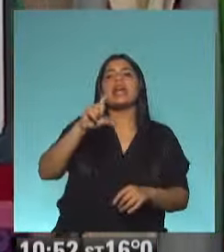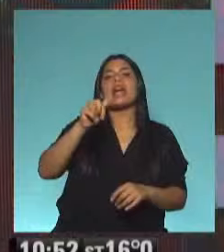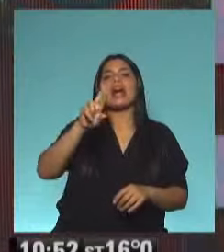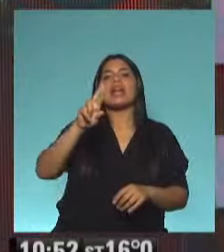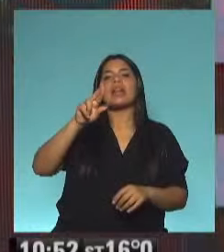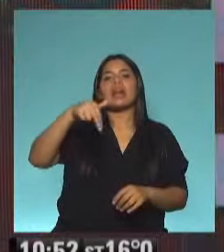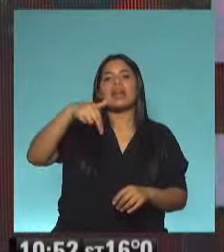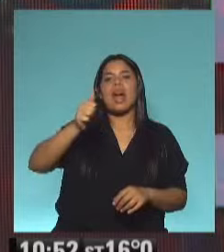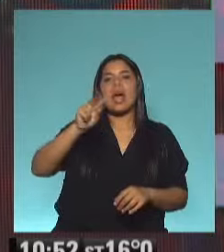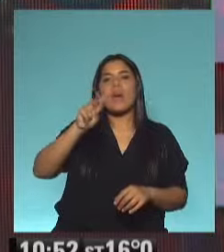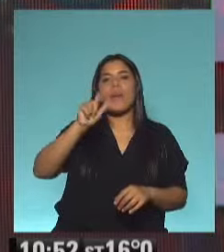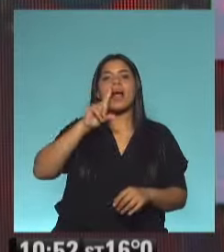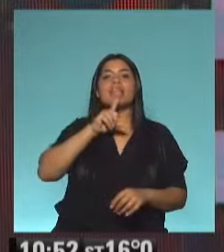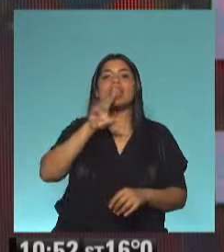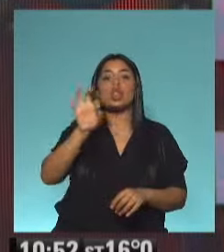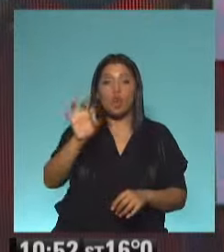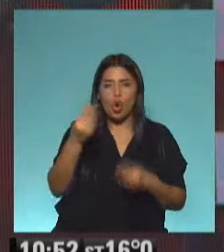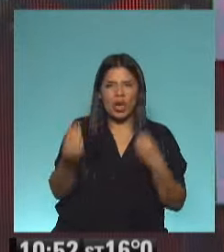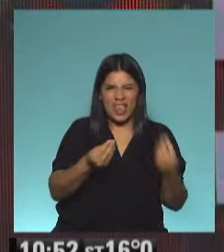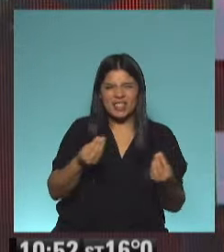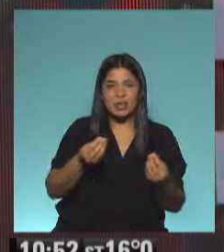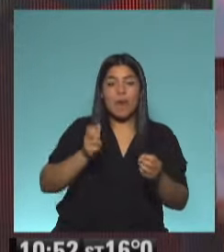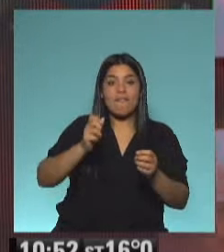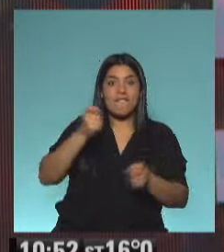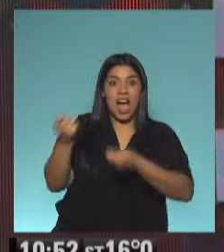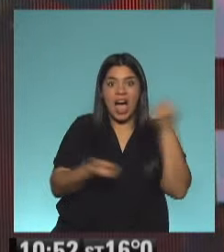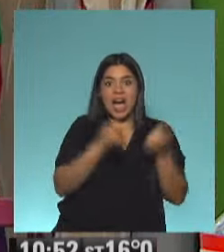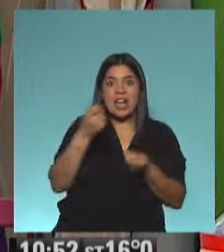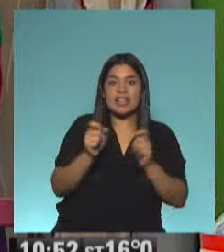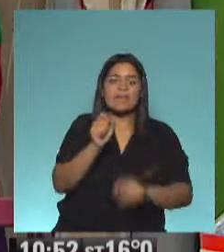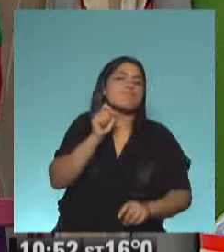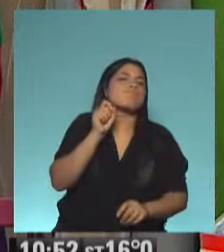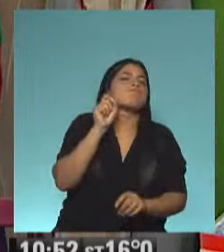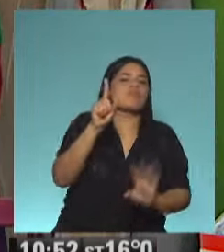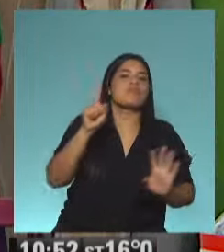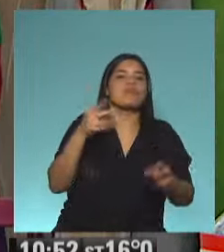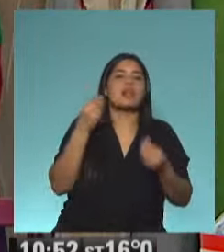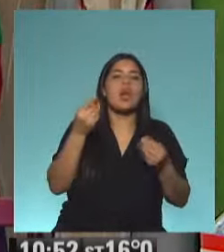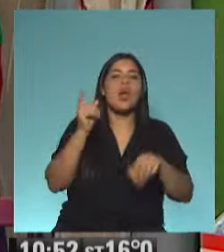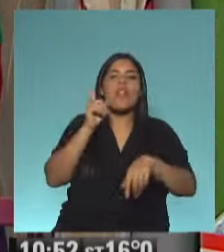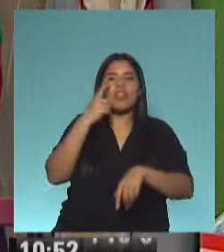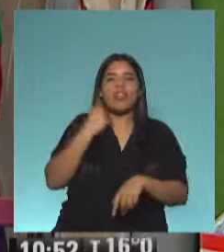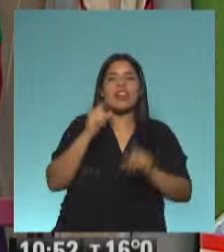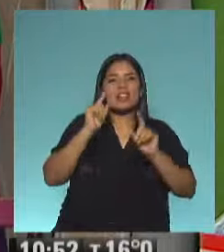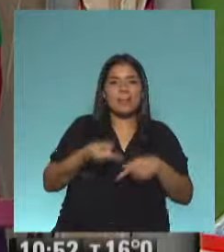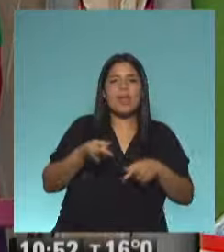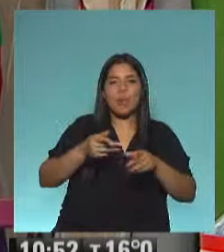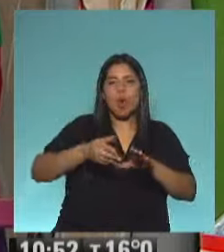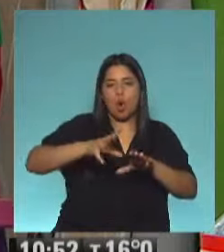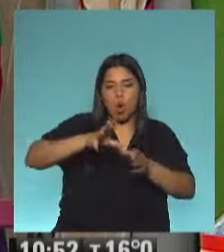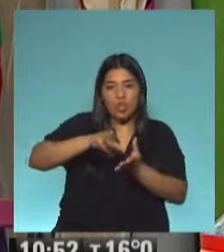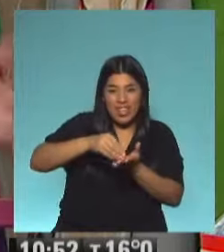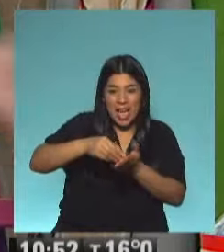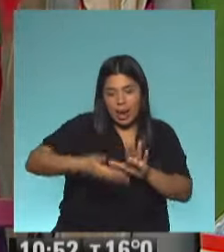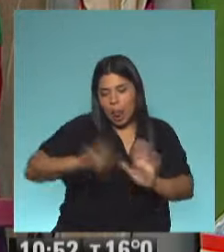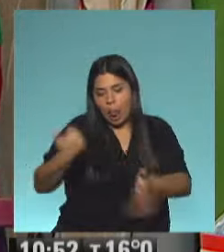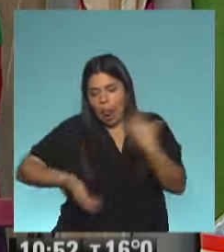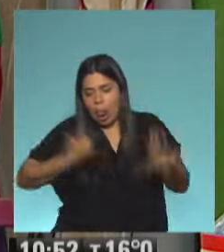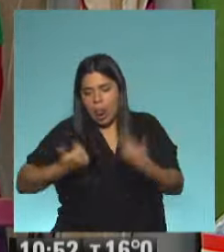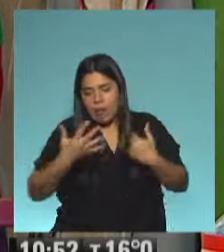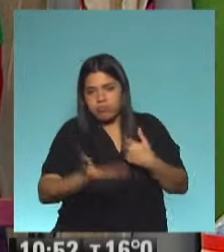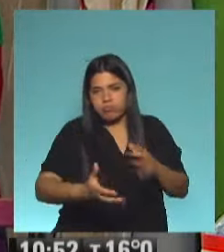diablillo, que lo perdiste. Me perdí el diablillo. Sí, que era el día del carnaval se desentierra y se libera al espíritu del carnaval.